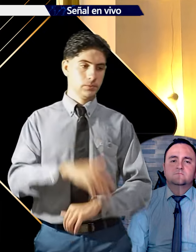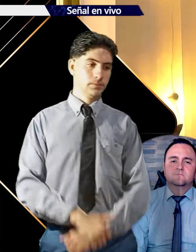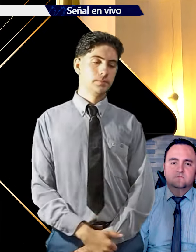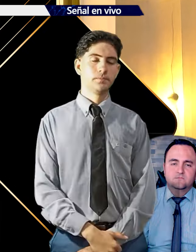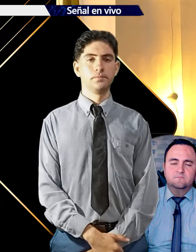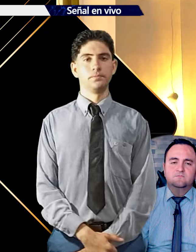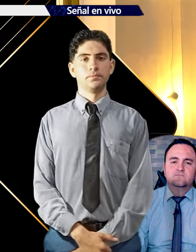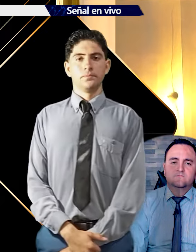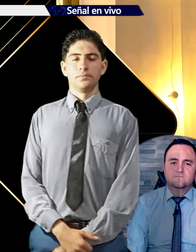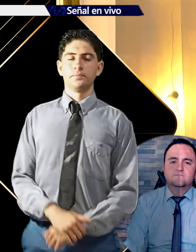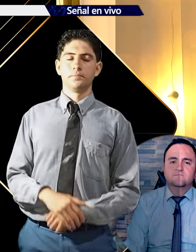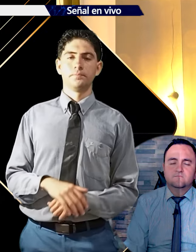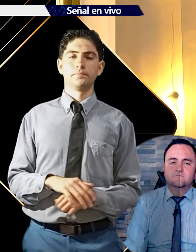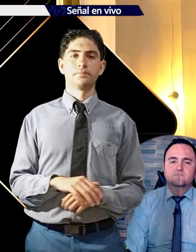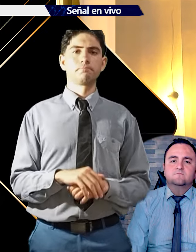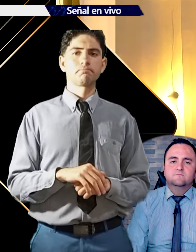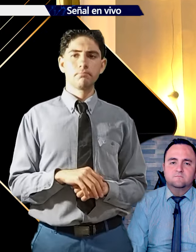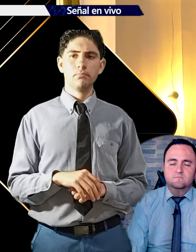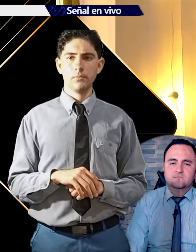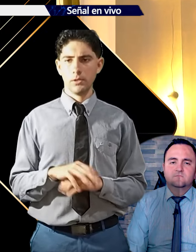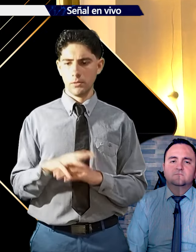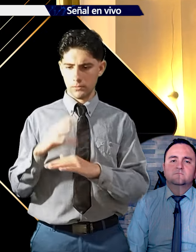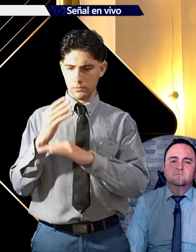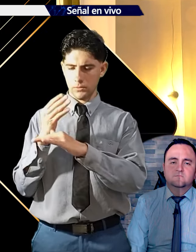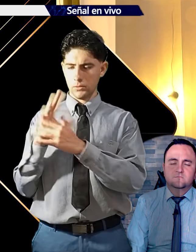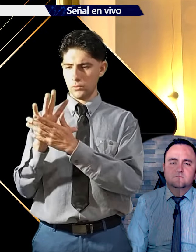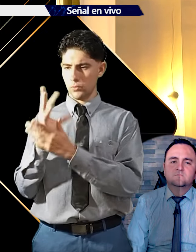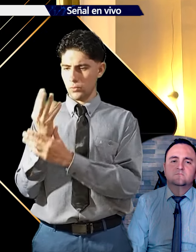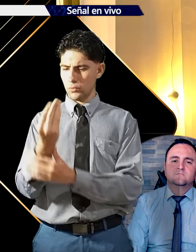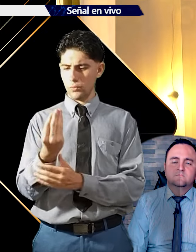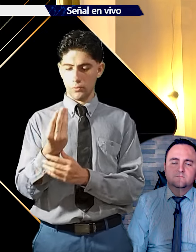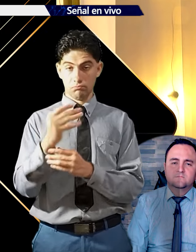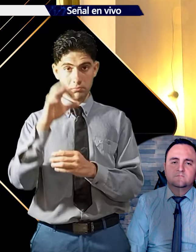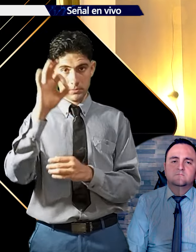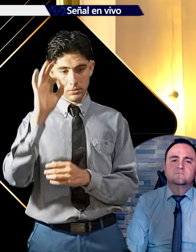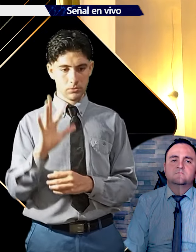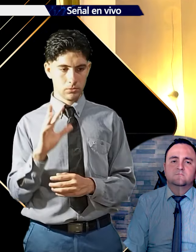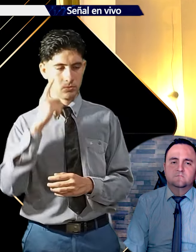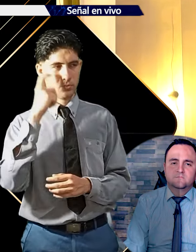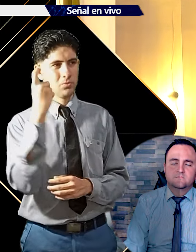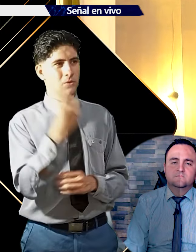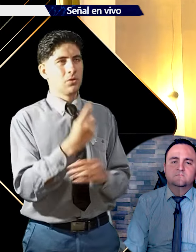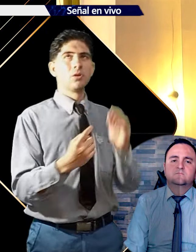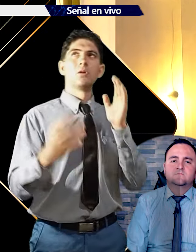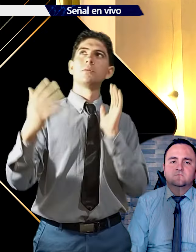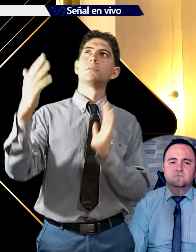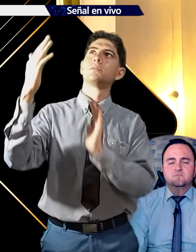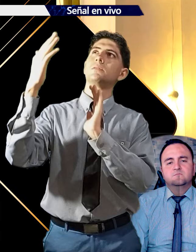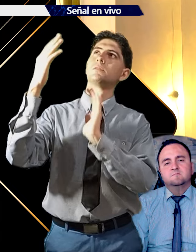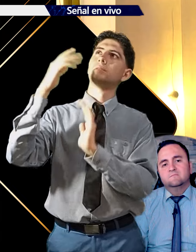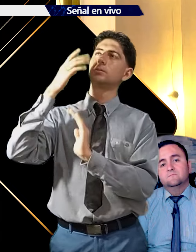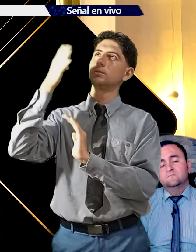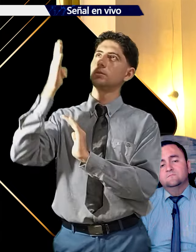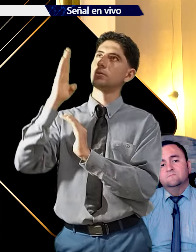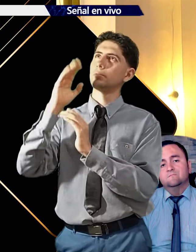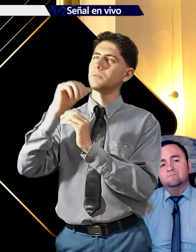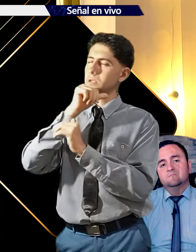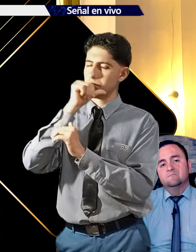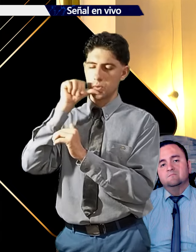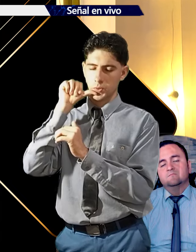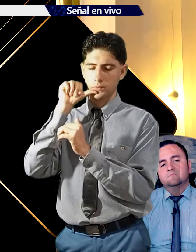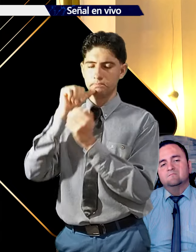Mi hija se fue con el hermano Manuel Mosquera, se fueron con un grupo de pastores a una finca a buscar del